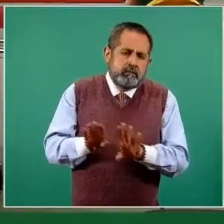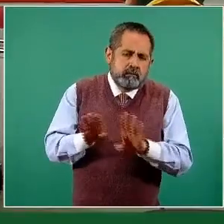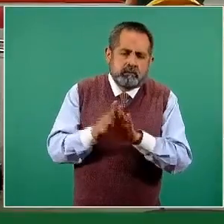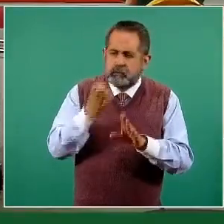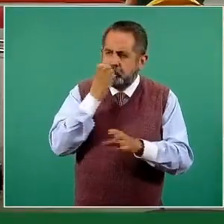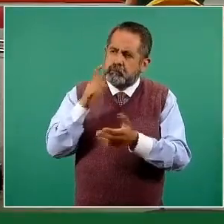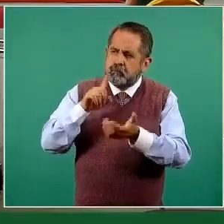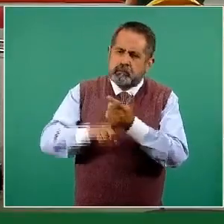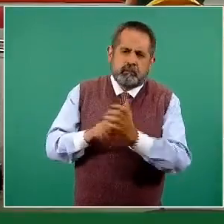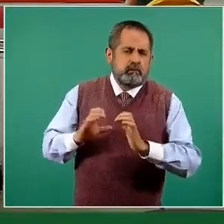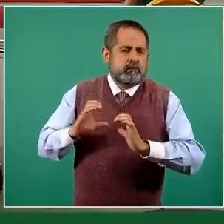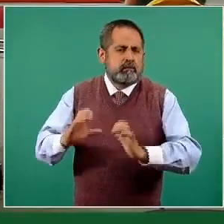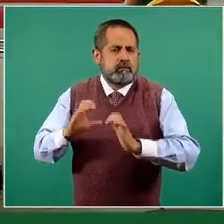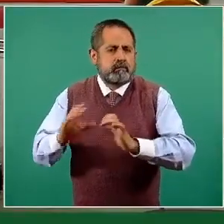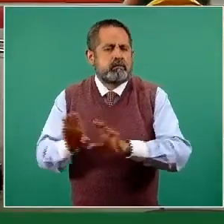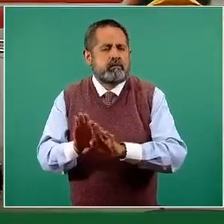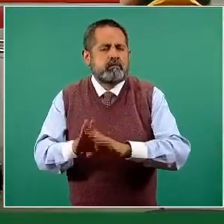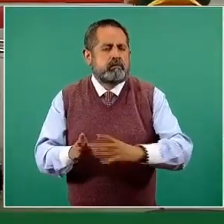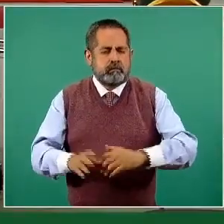escuela?